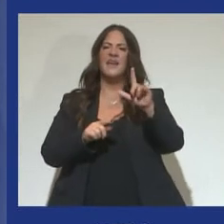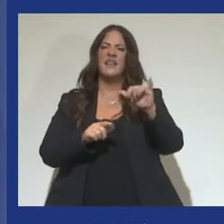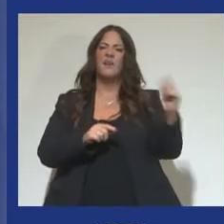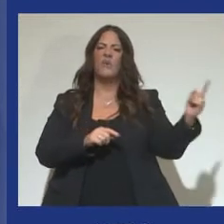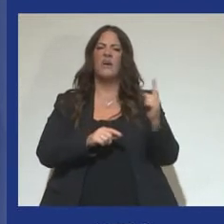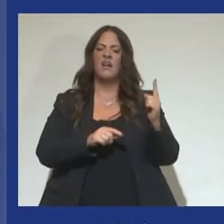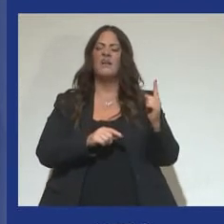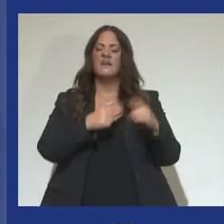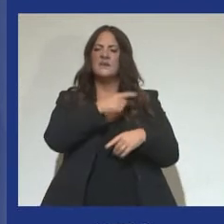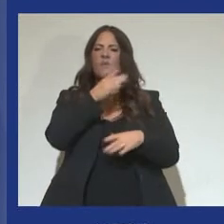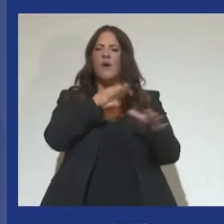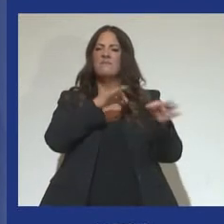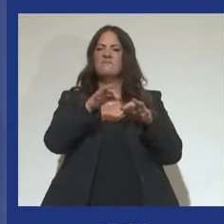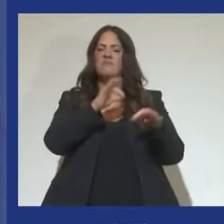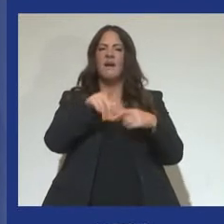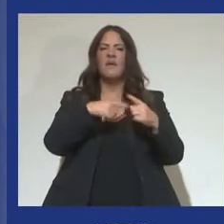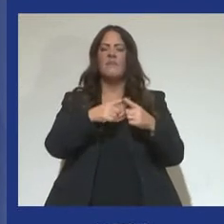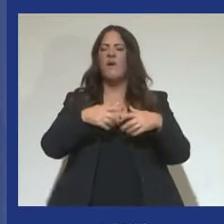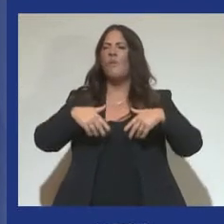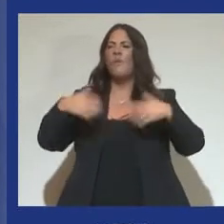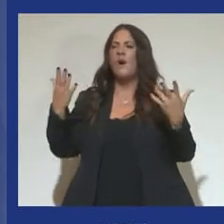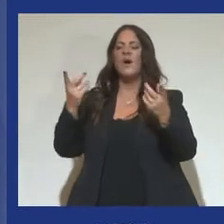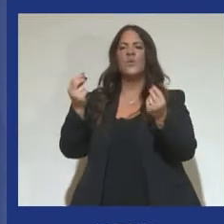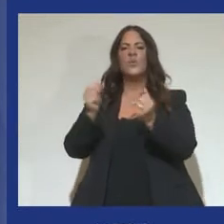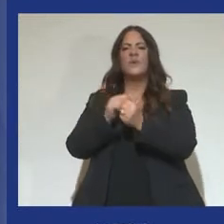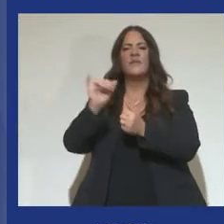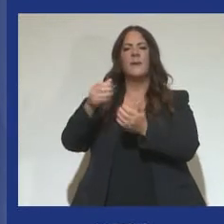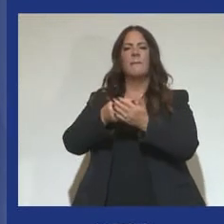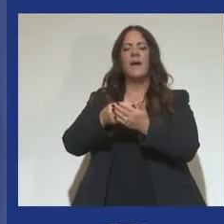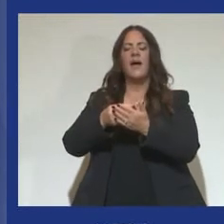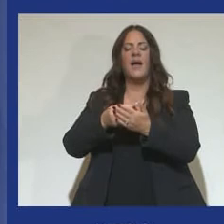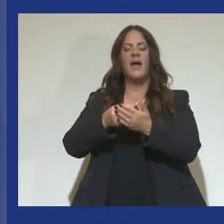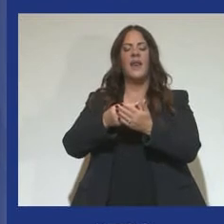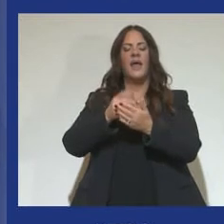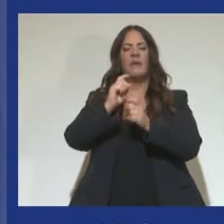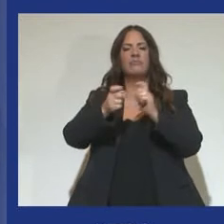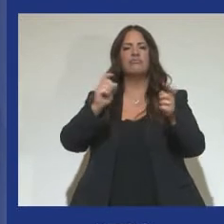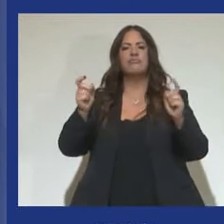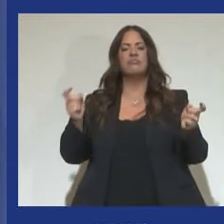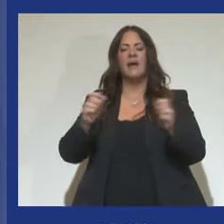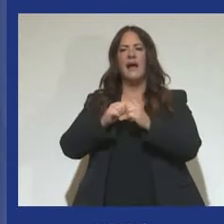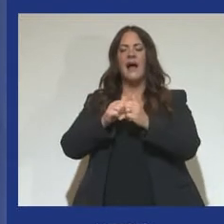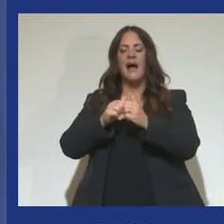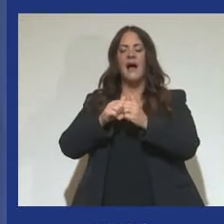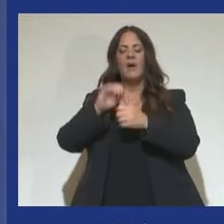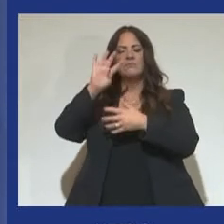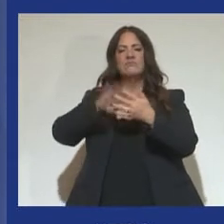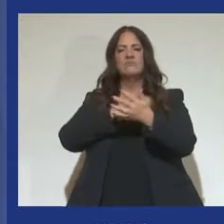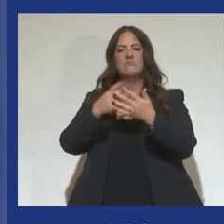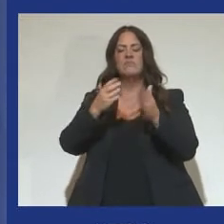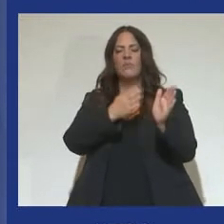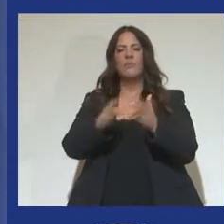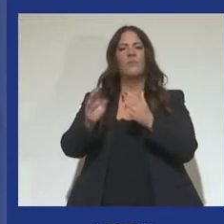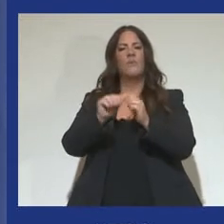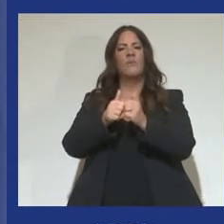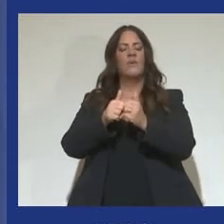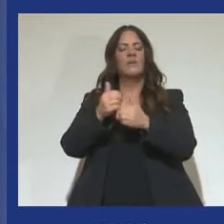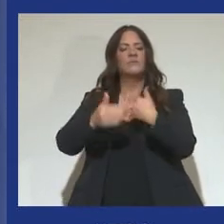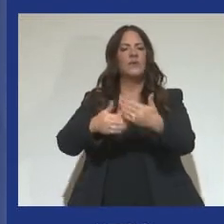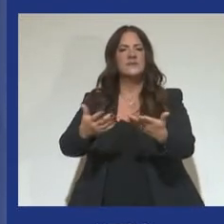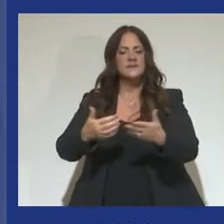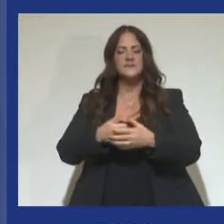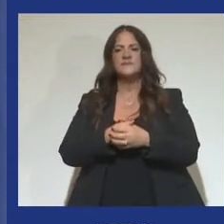378 millones pero hay que hablar de rasgos amplios rasgos de cómo será la especificidad de los